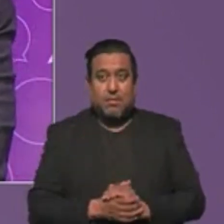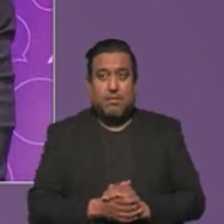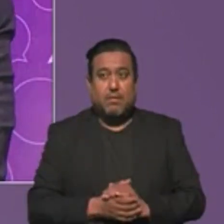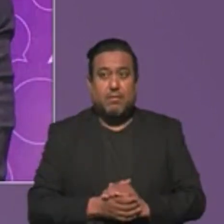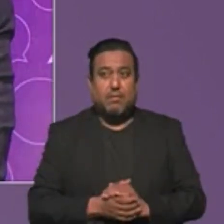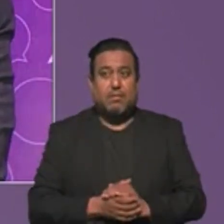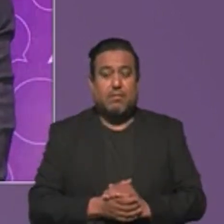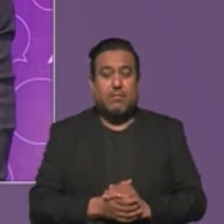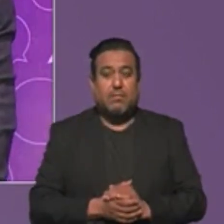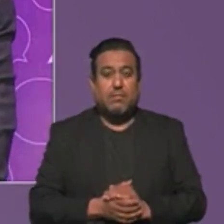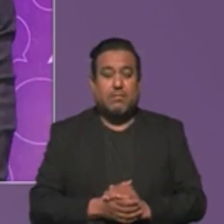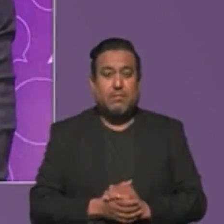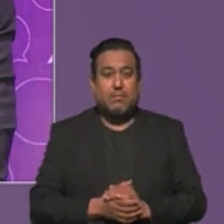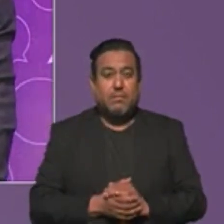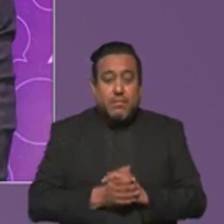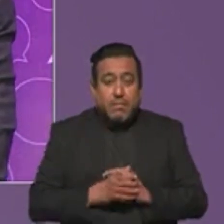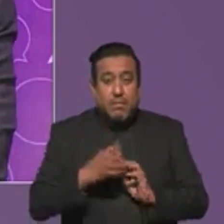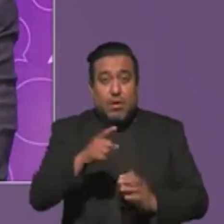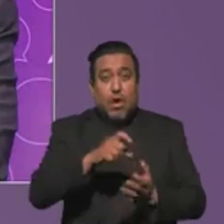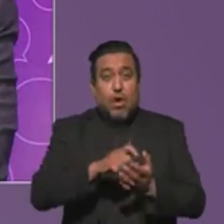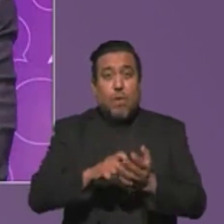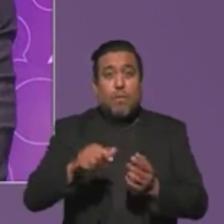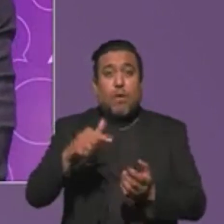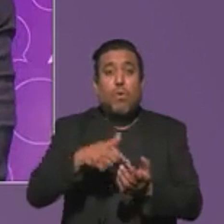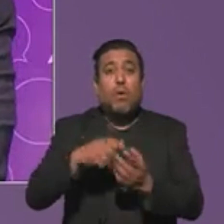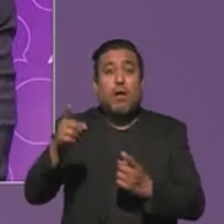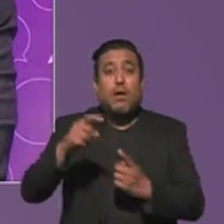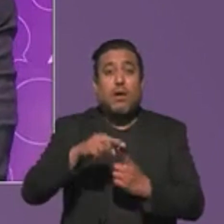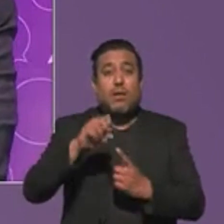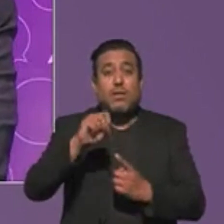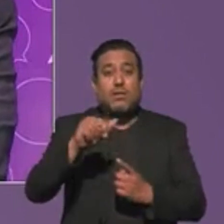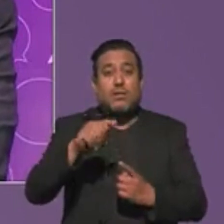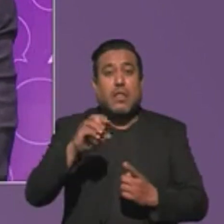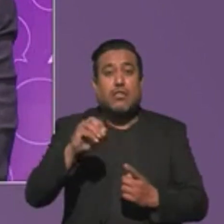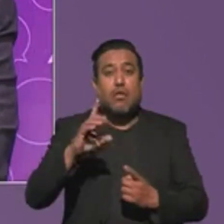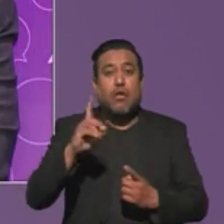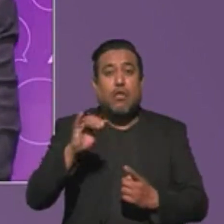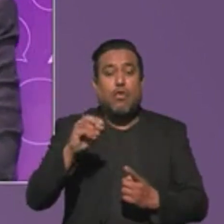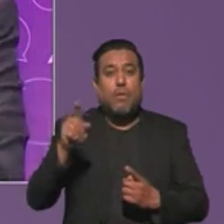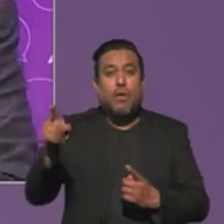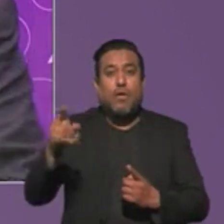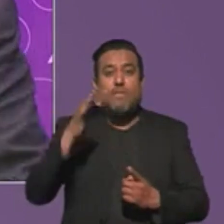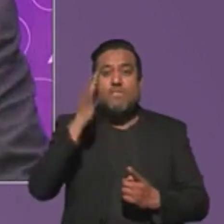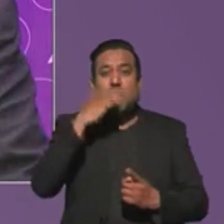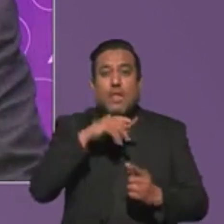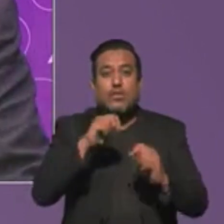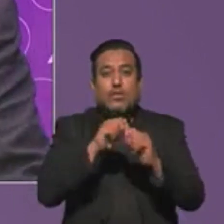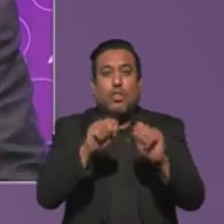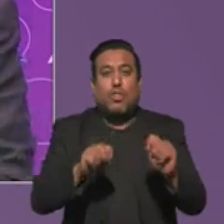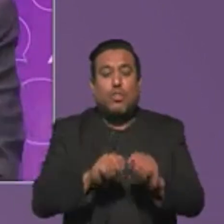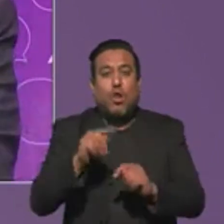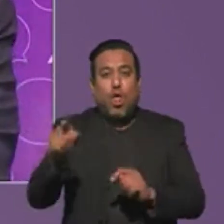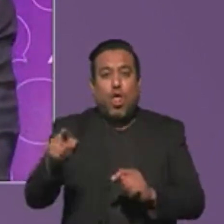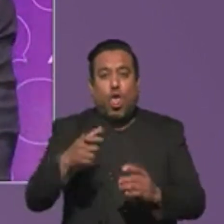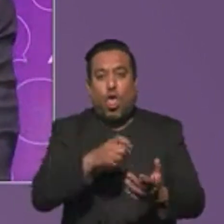se compra ni en Santo Domingo señor candidato como los títulos falsos que usted